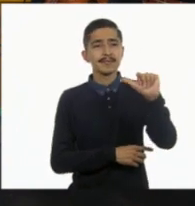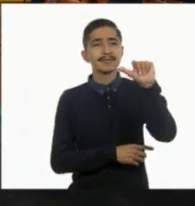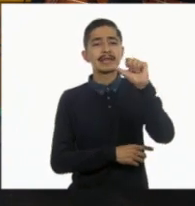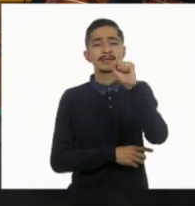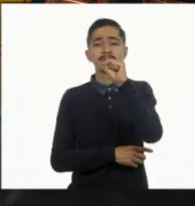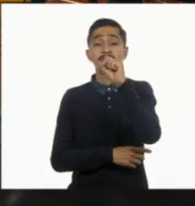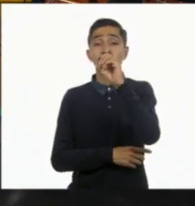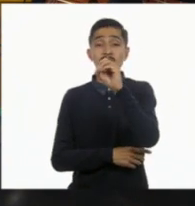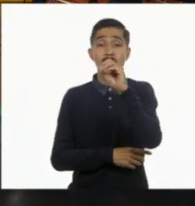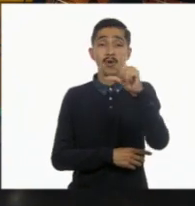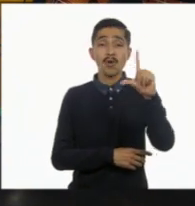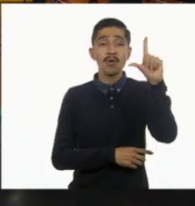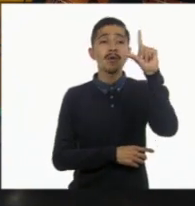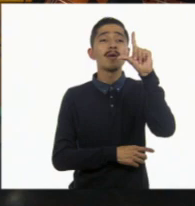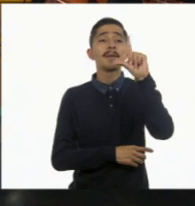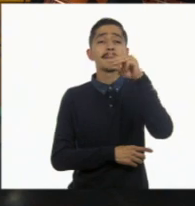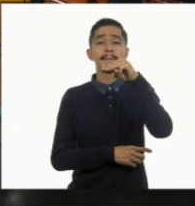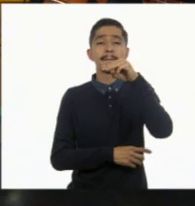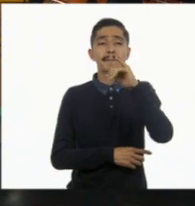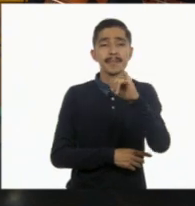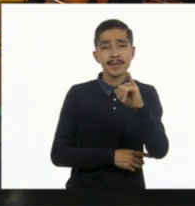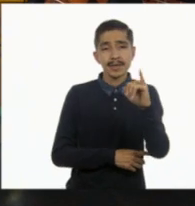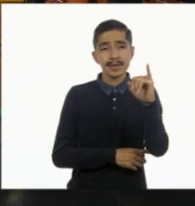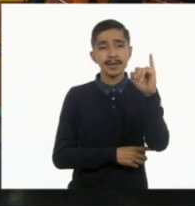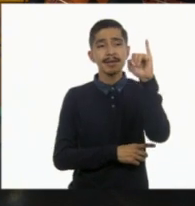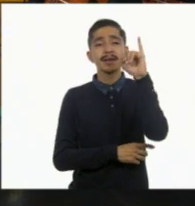fa, sol, mi,